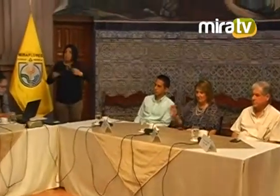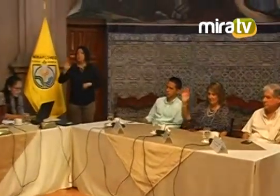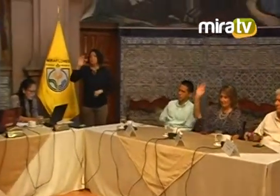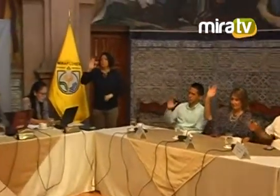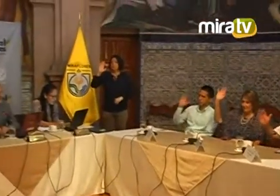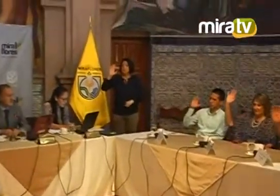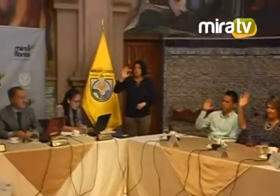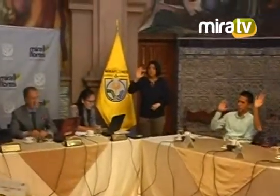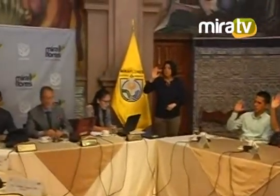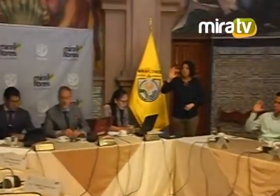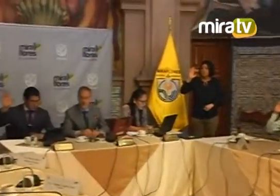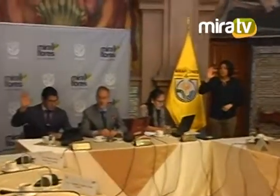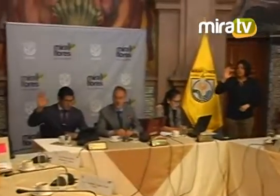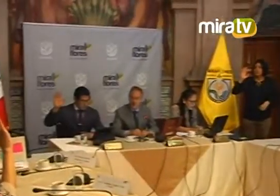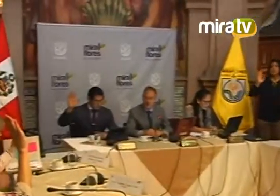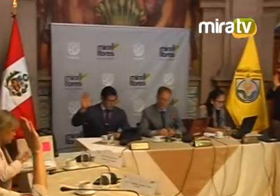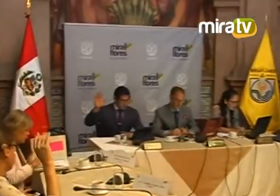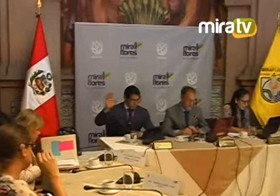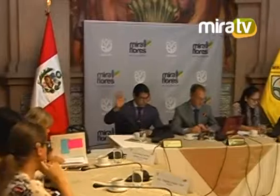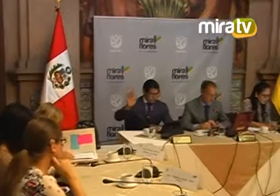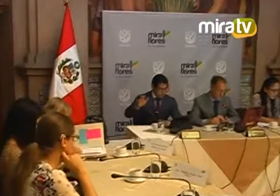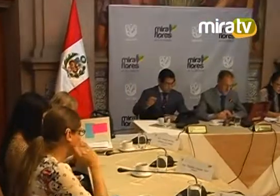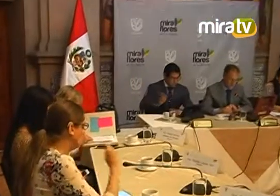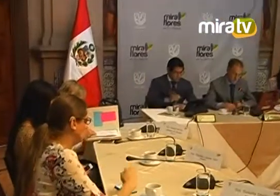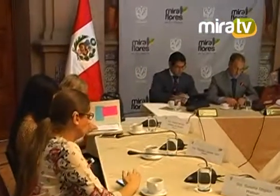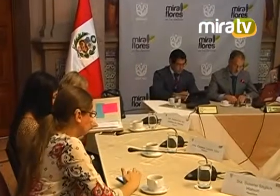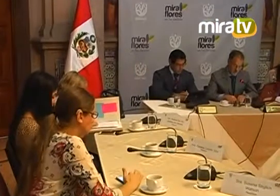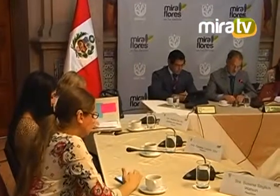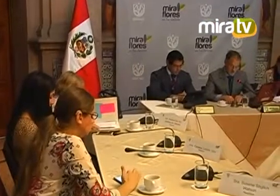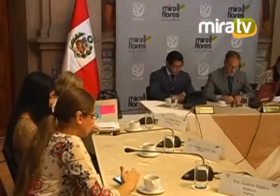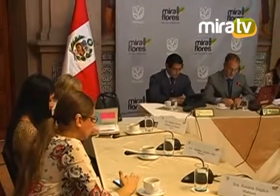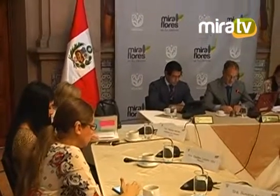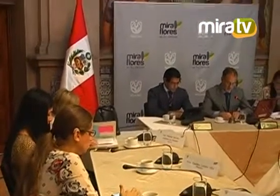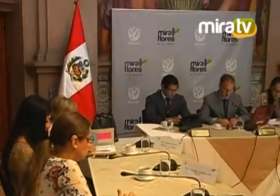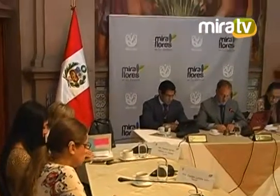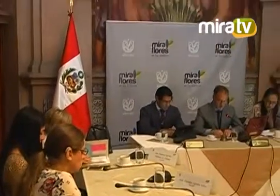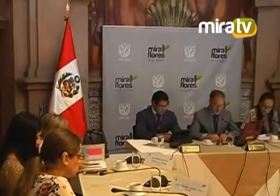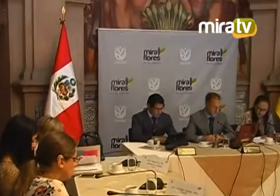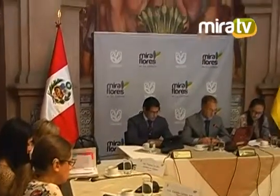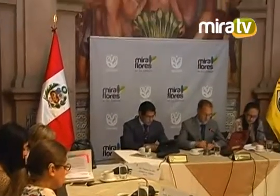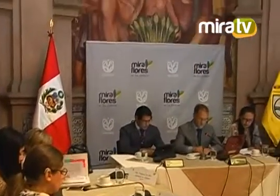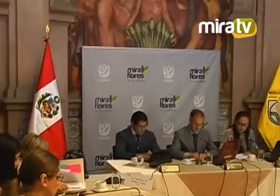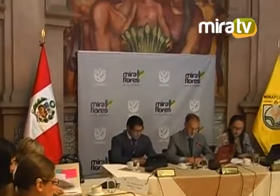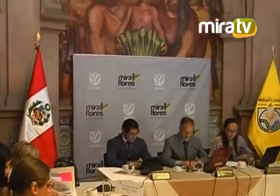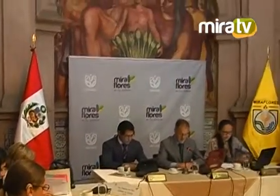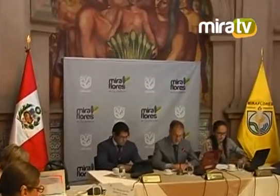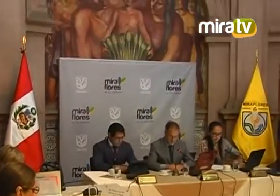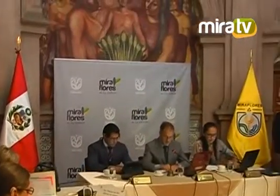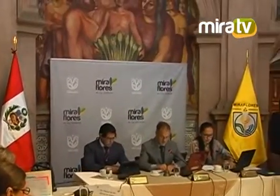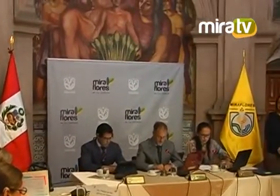conformidad, se ha aprobado por unanimidad de votos también. Muchas gracias. Vamos al siguiente punto.